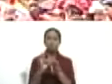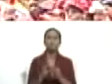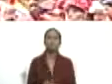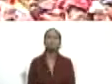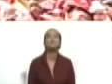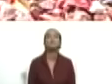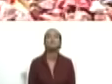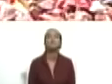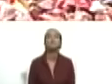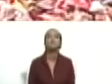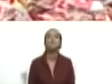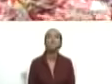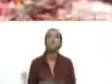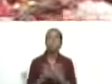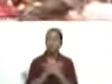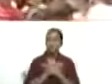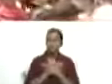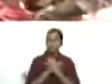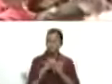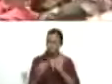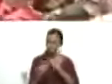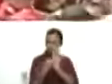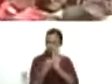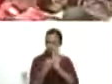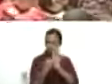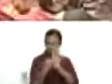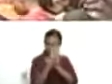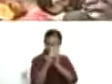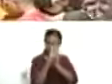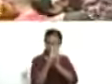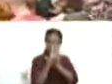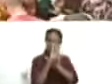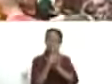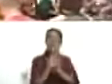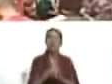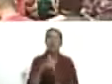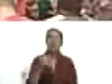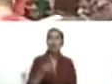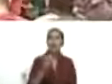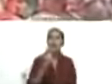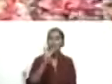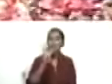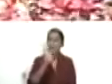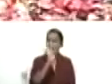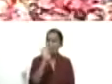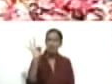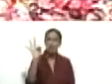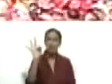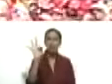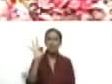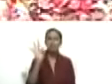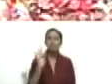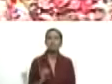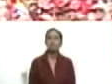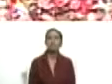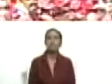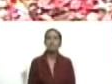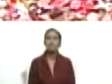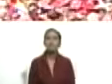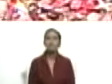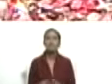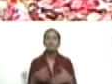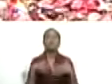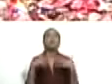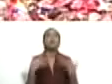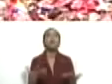Y yo lanzo la consigna de los vietnamitas, hoy 4 de febrero, con el que el Vietnam